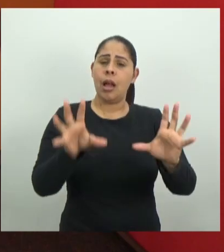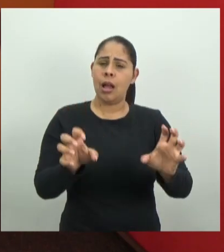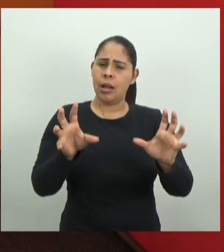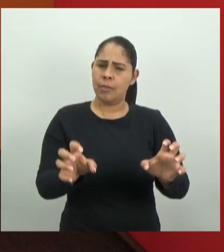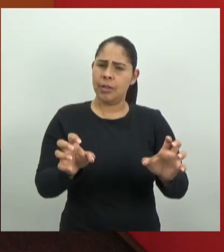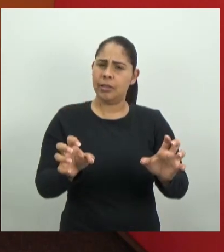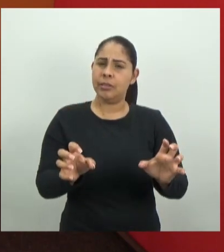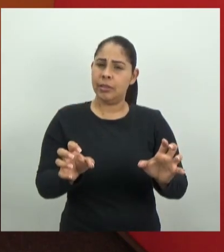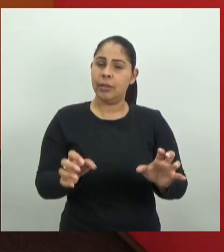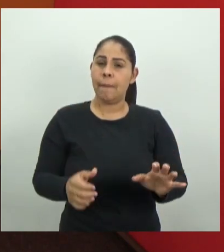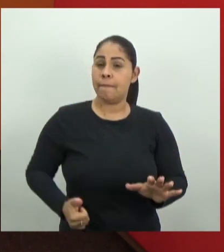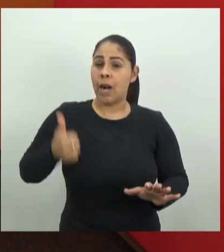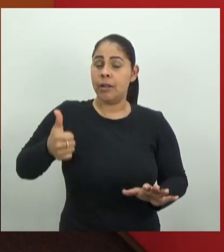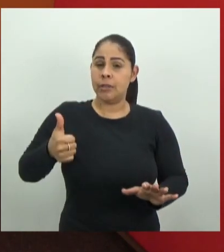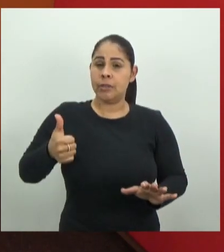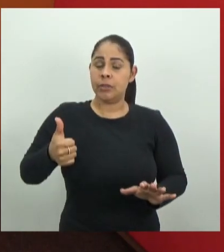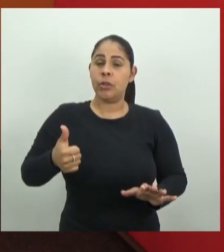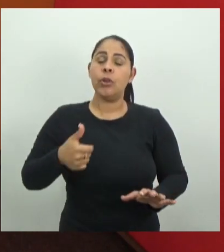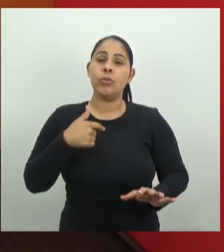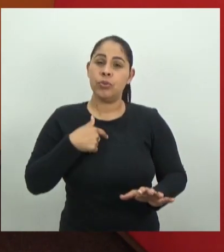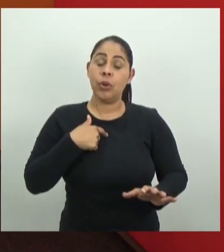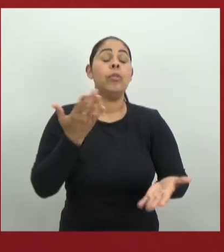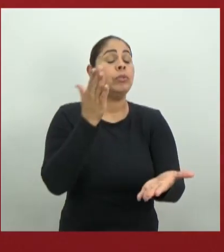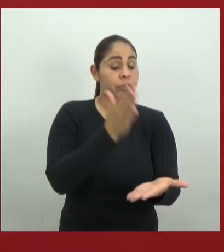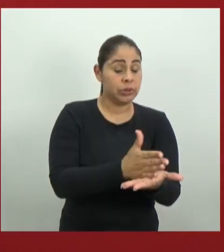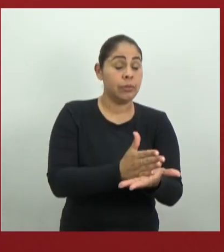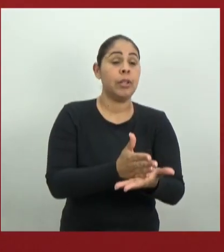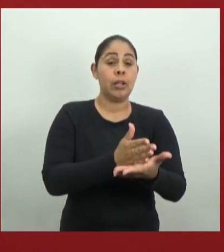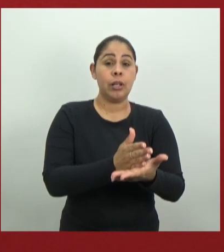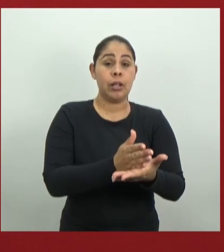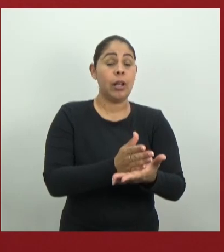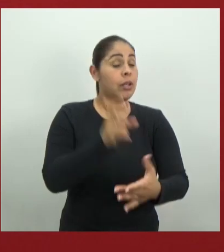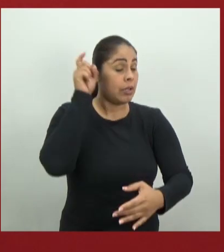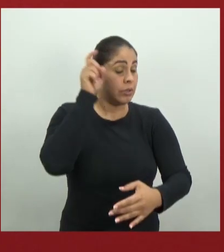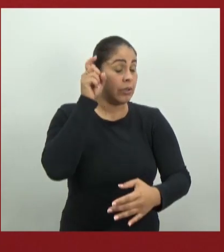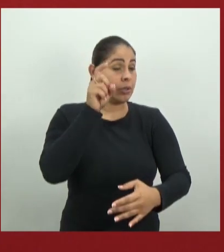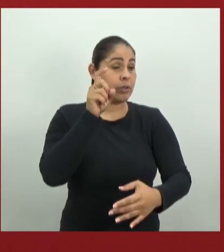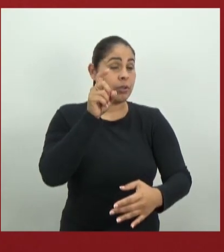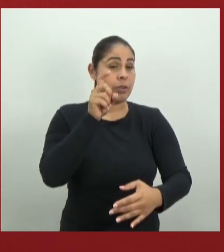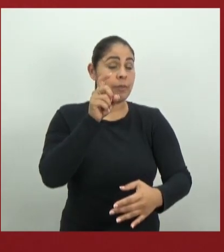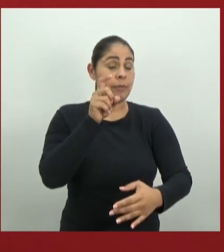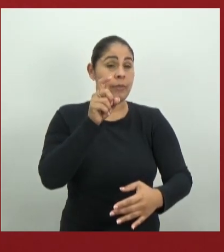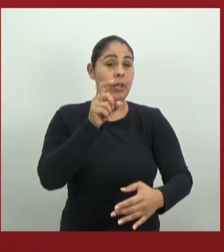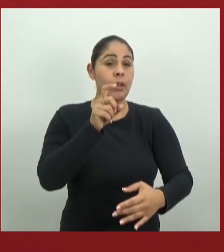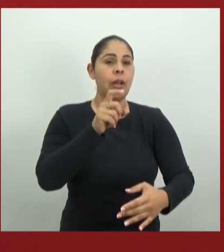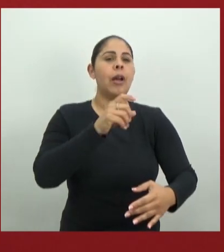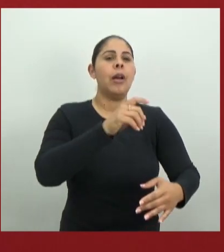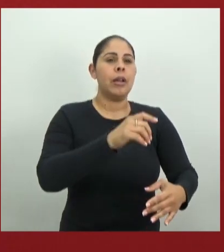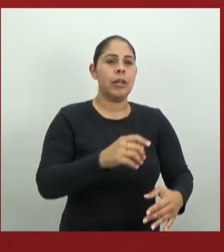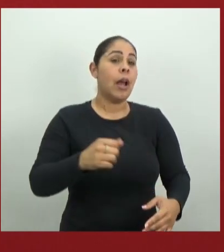de 3 plenarias la próxima semana, en la casa del alfarero, el próximo